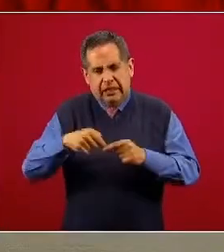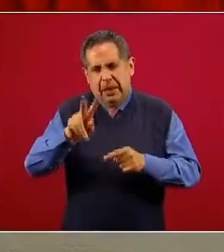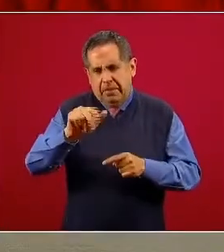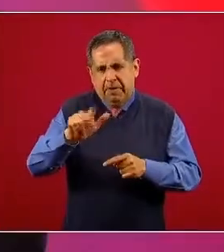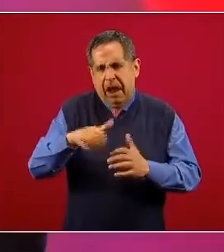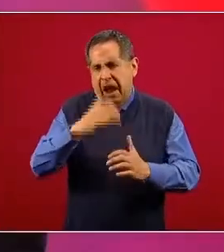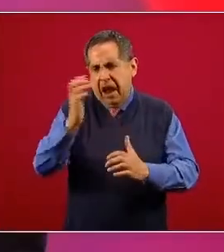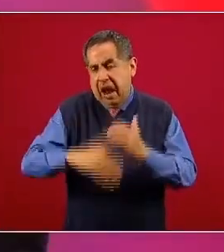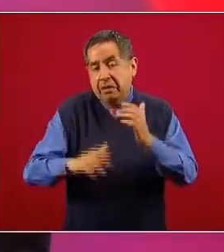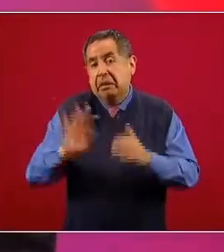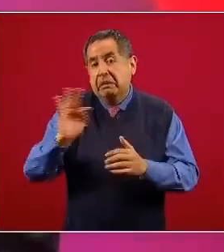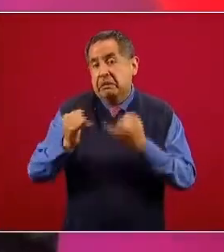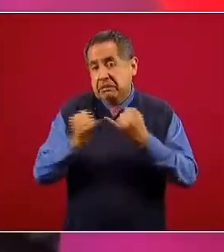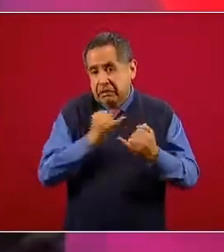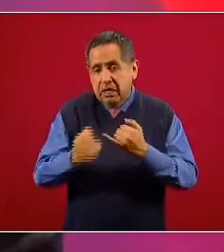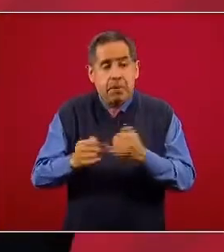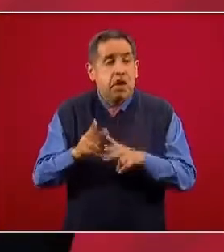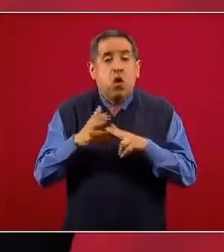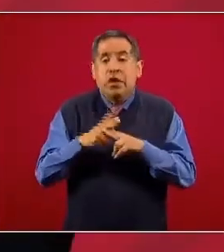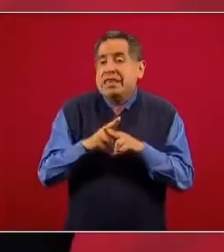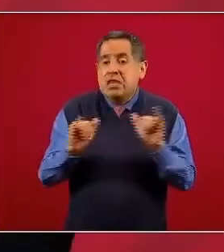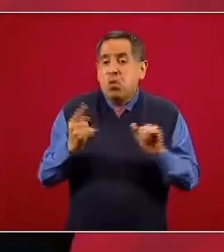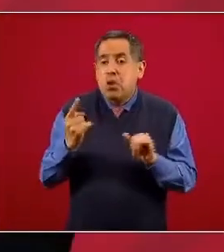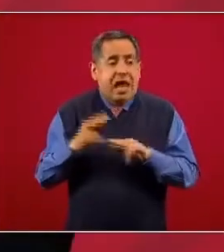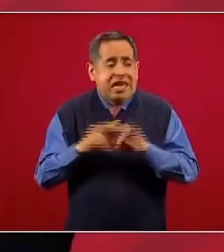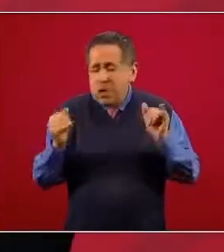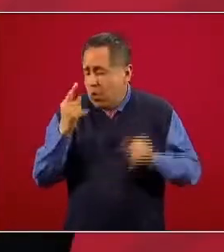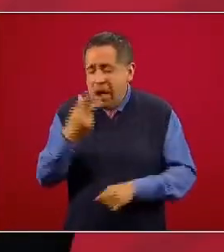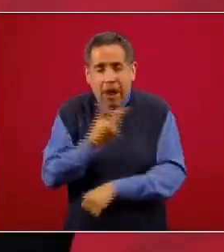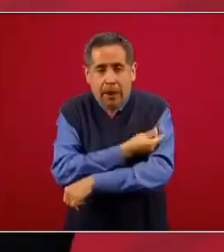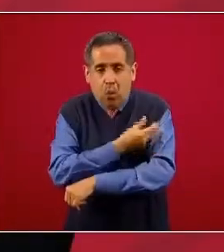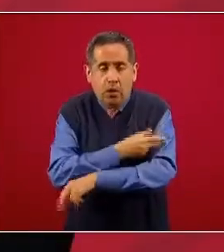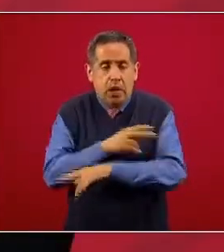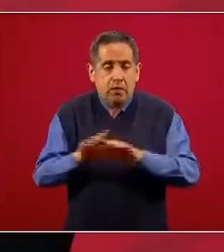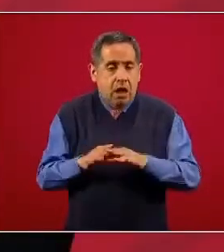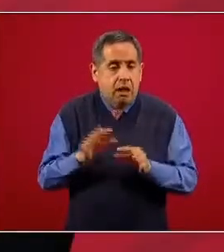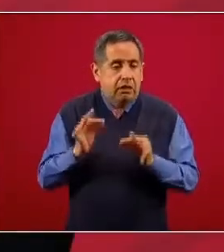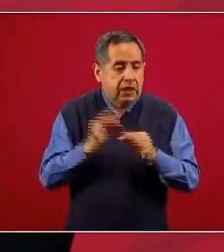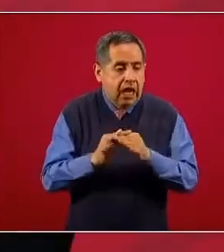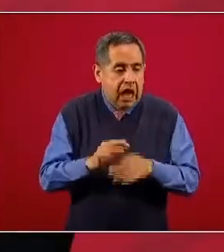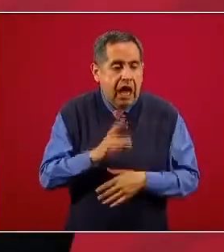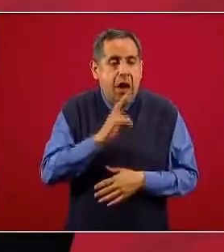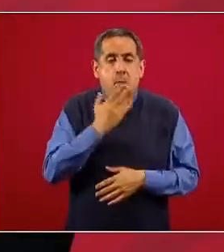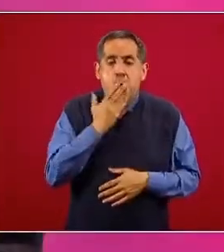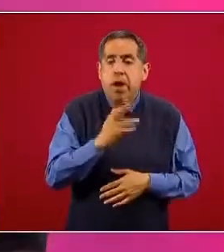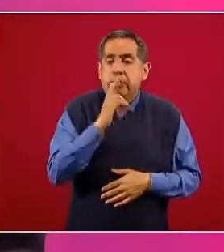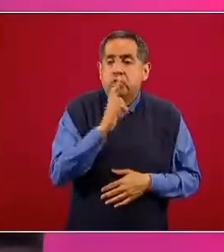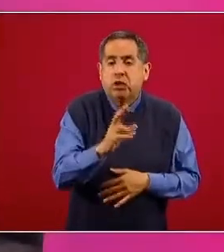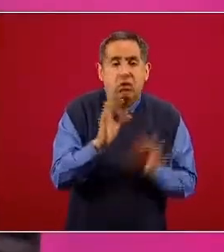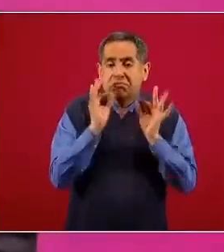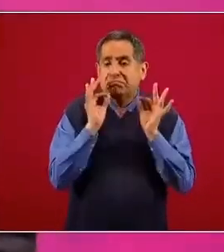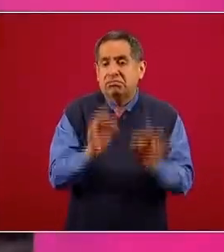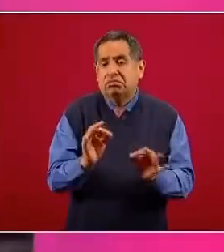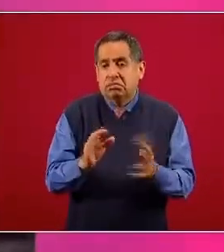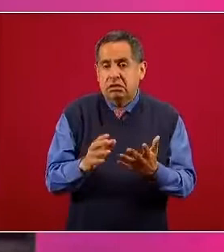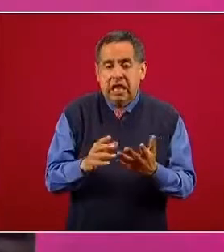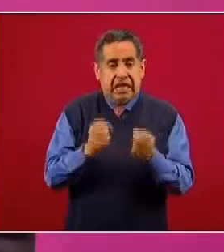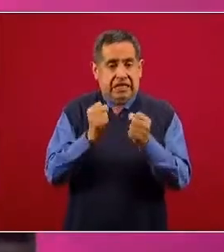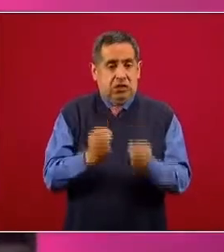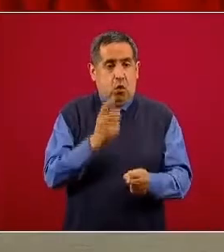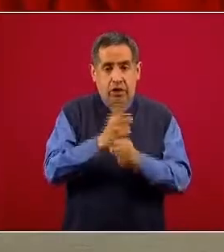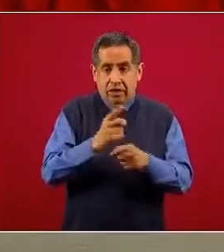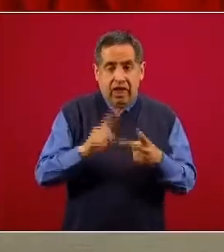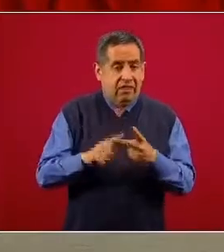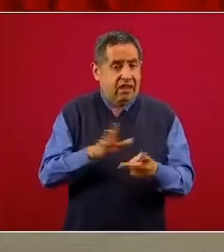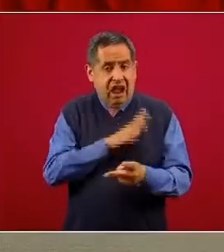fases de investigación clínica, pero ninguna ha producido los resultados sobre su seguridad,